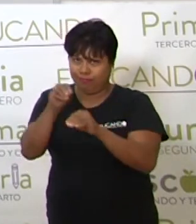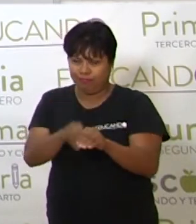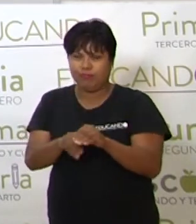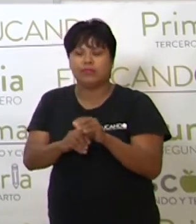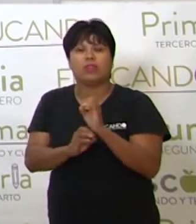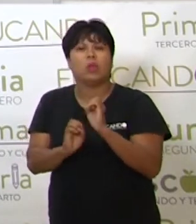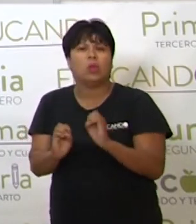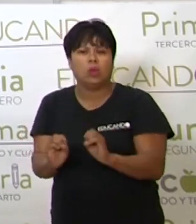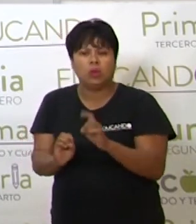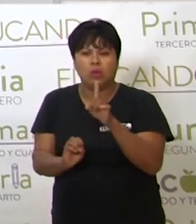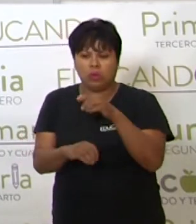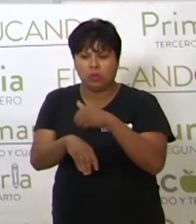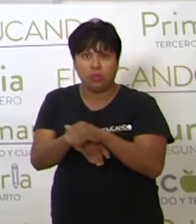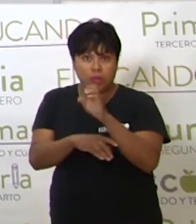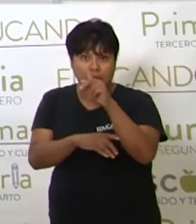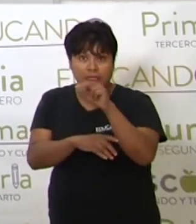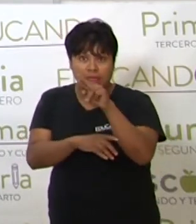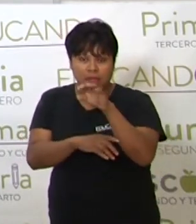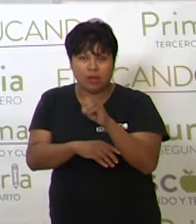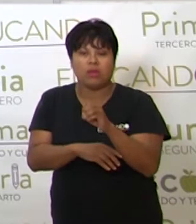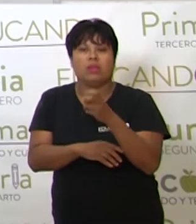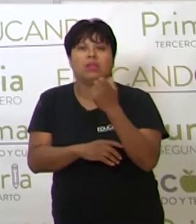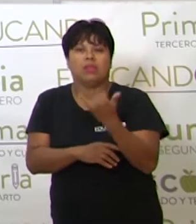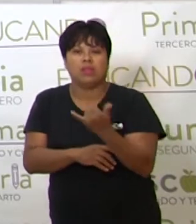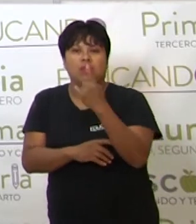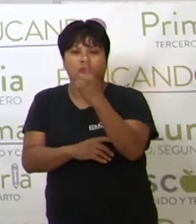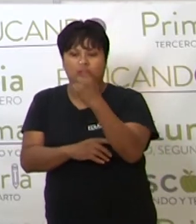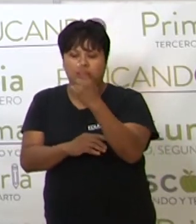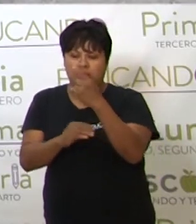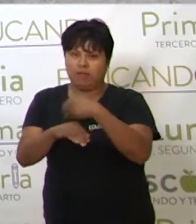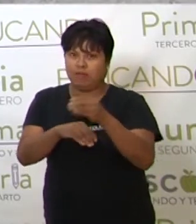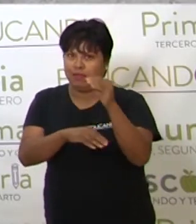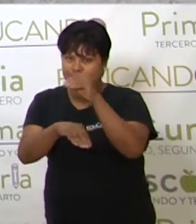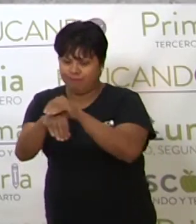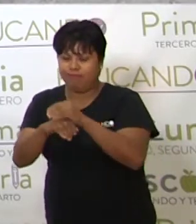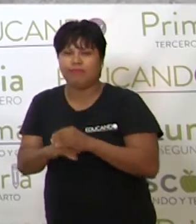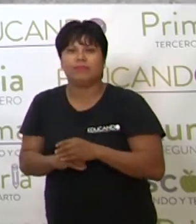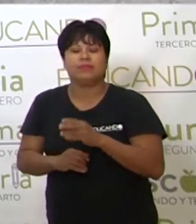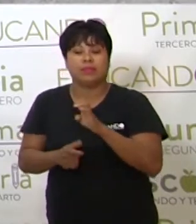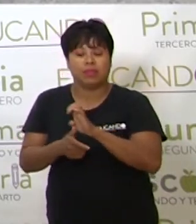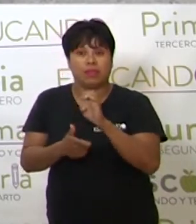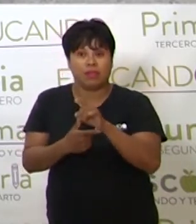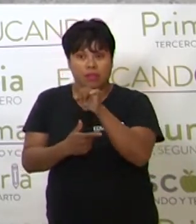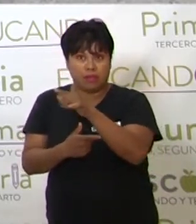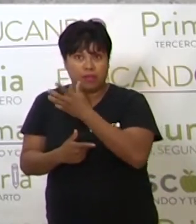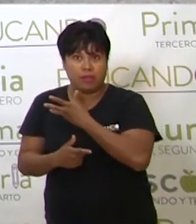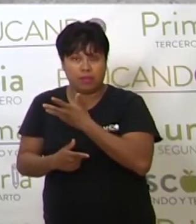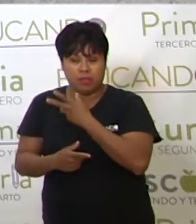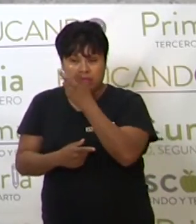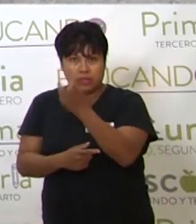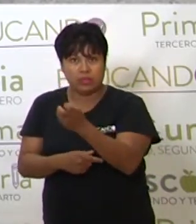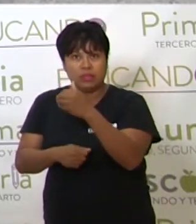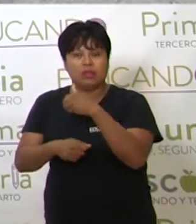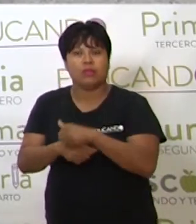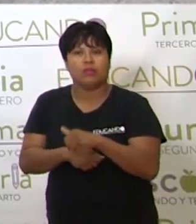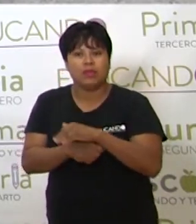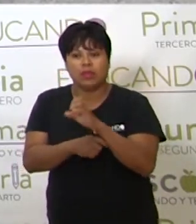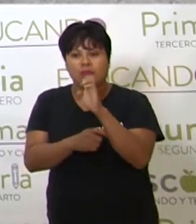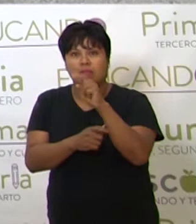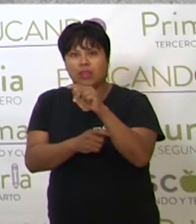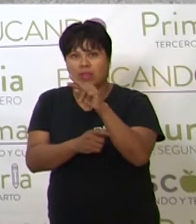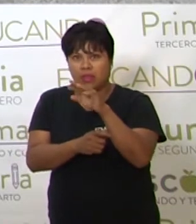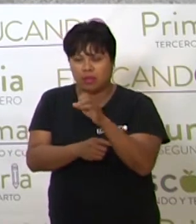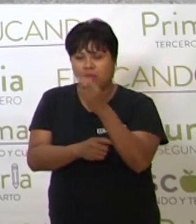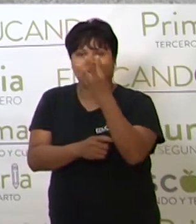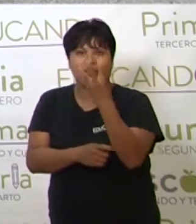un o un número entero y una fracción correspondiente entonces aquí tenemos esta fracción este número entero que son